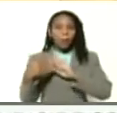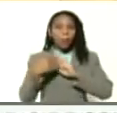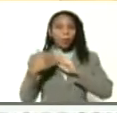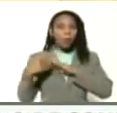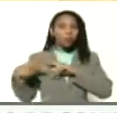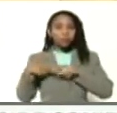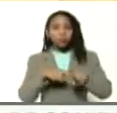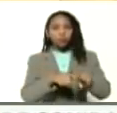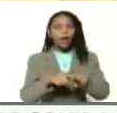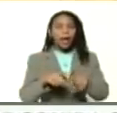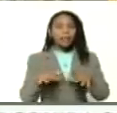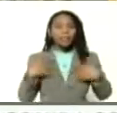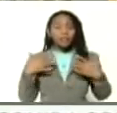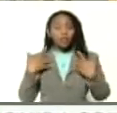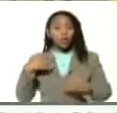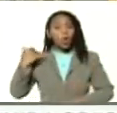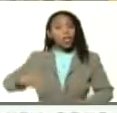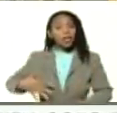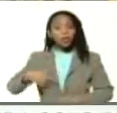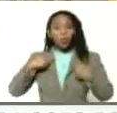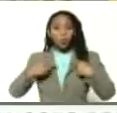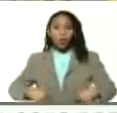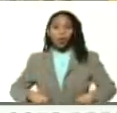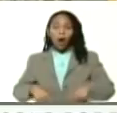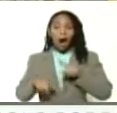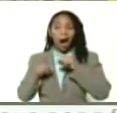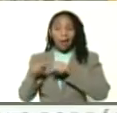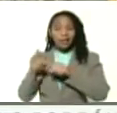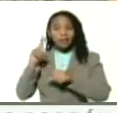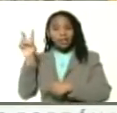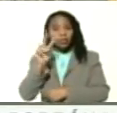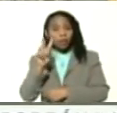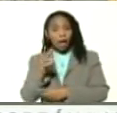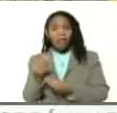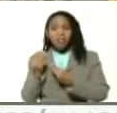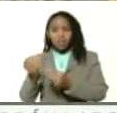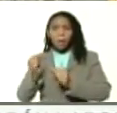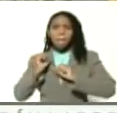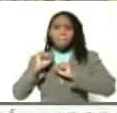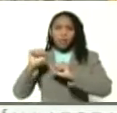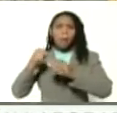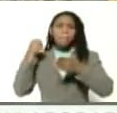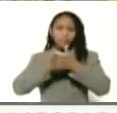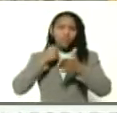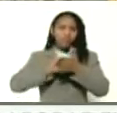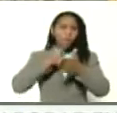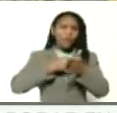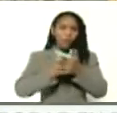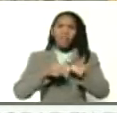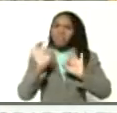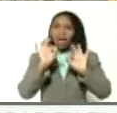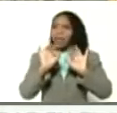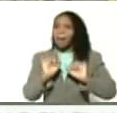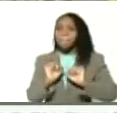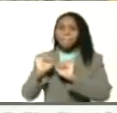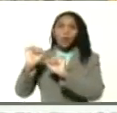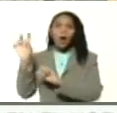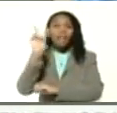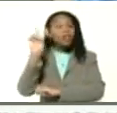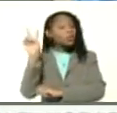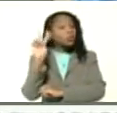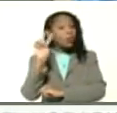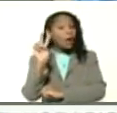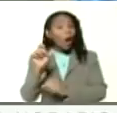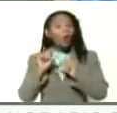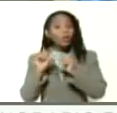unilaterales en el disfrute de los derechos humanos. Ahí está Venezuela dando la batalla. Nada va a impedir que Venezuela